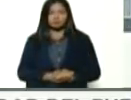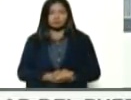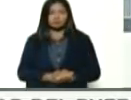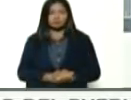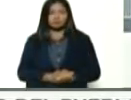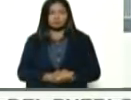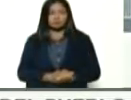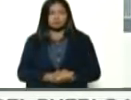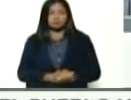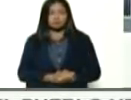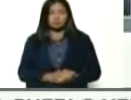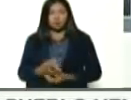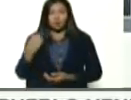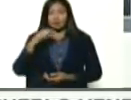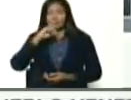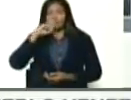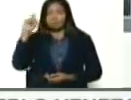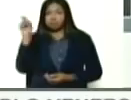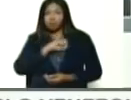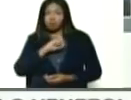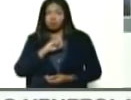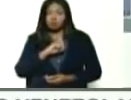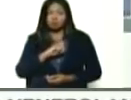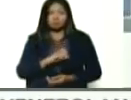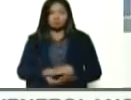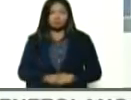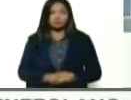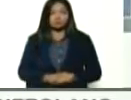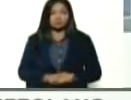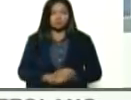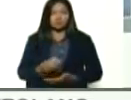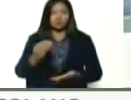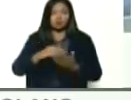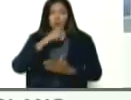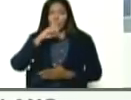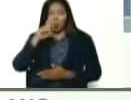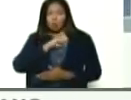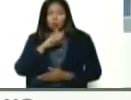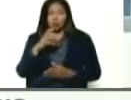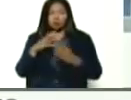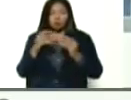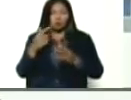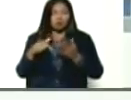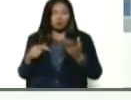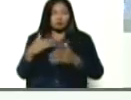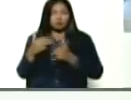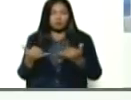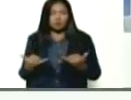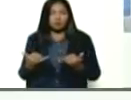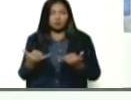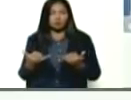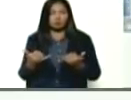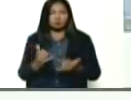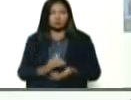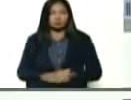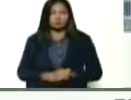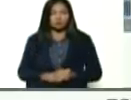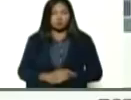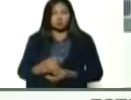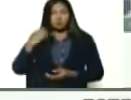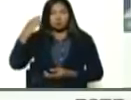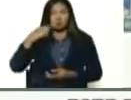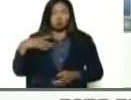los que tienen odio los que ponen su odio su revanchismo su locura